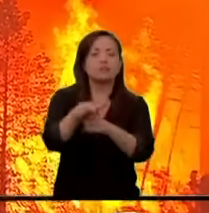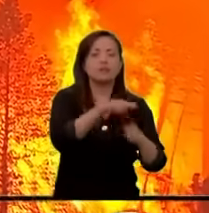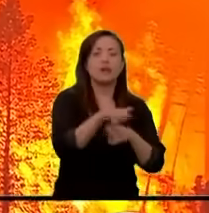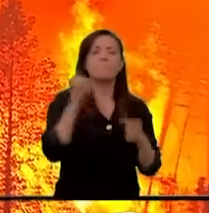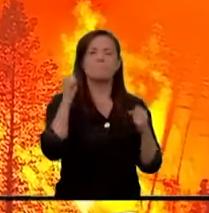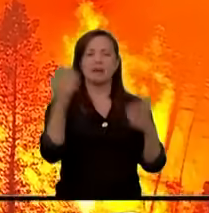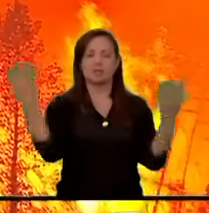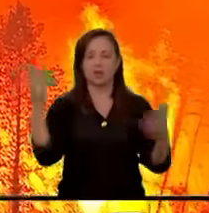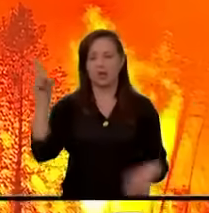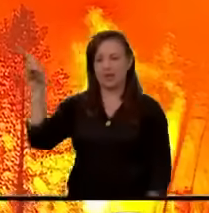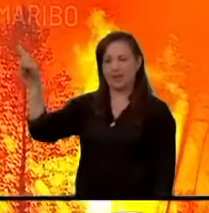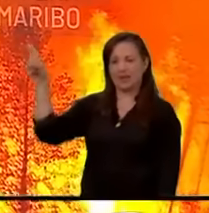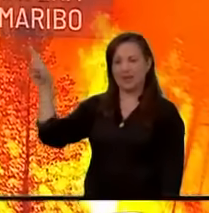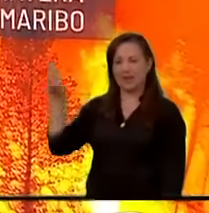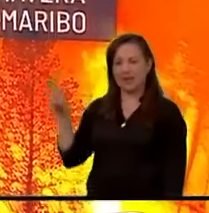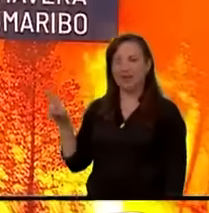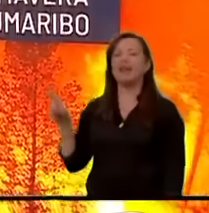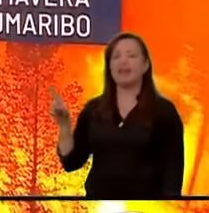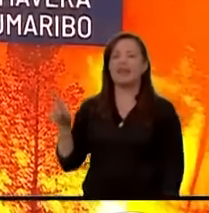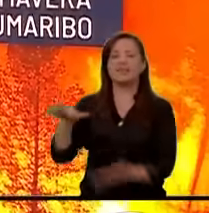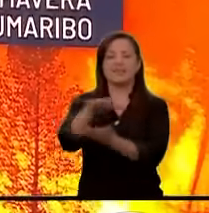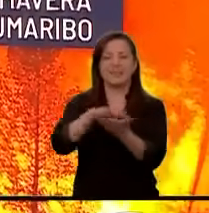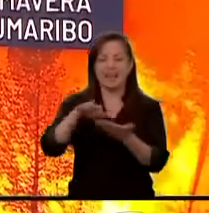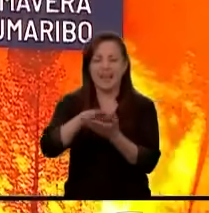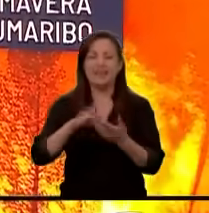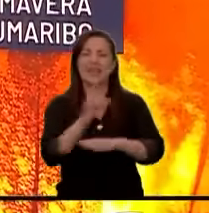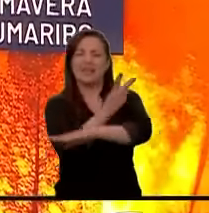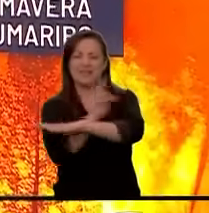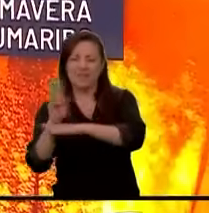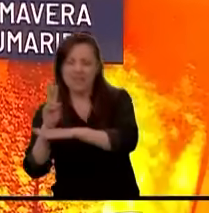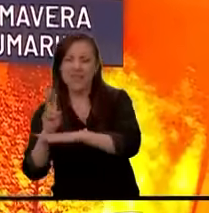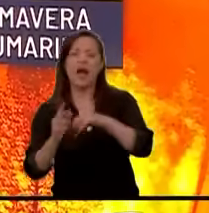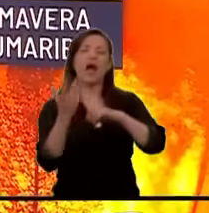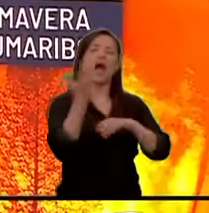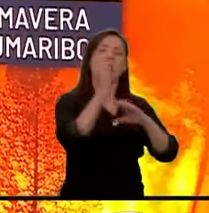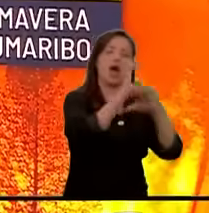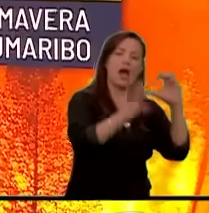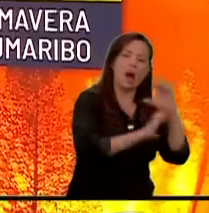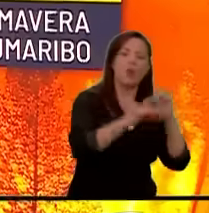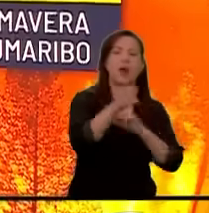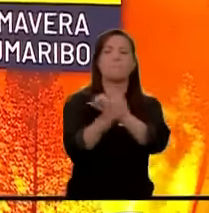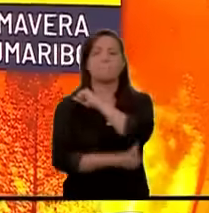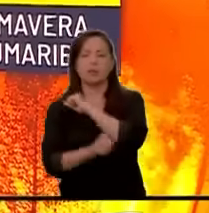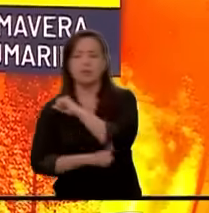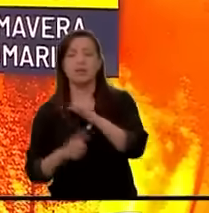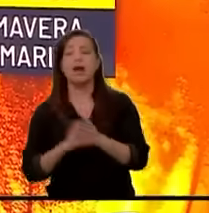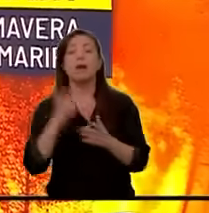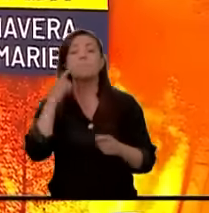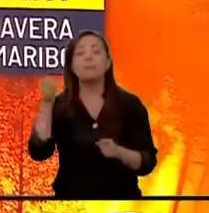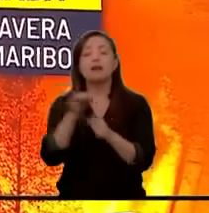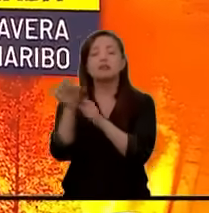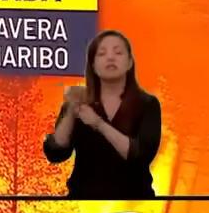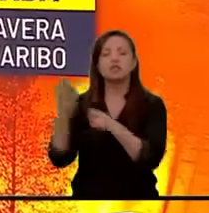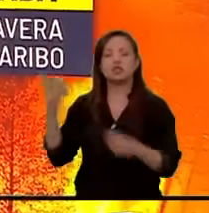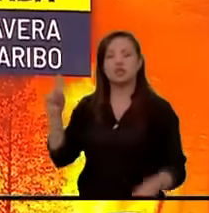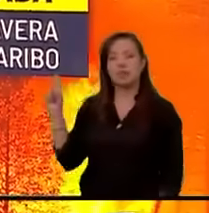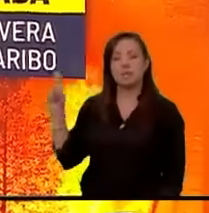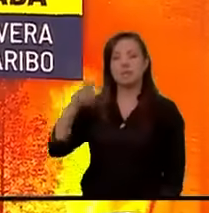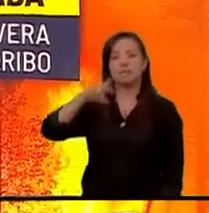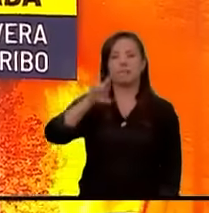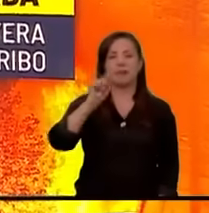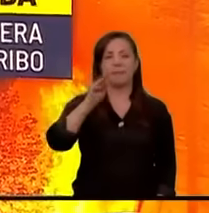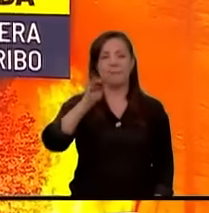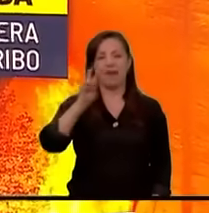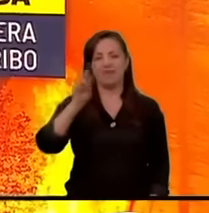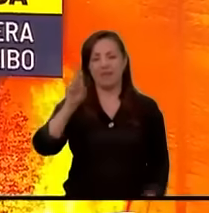Santander, Cauca y Boyacá. En este momento los incendios activos se presentan en los municipios de Primavera y